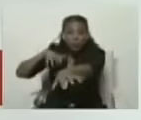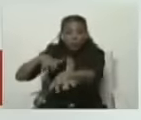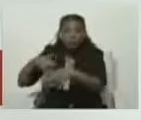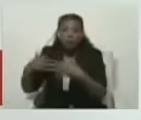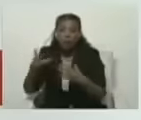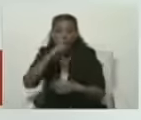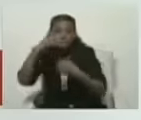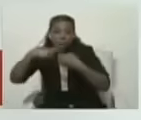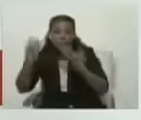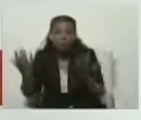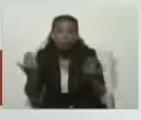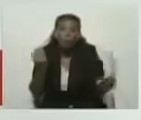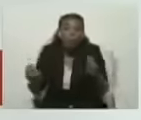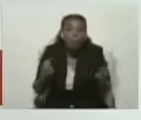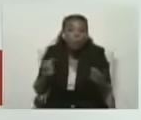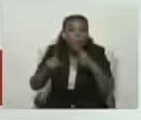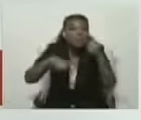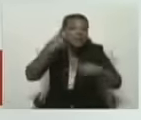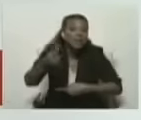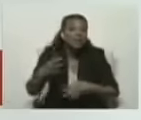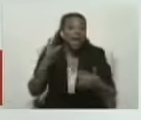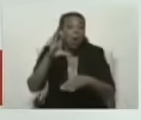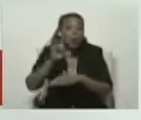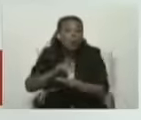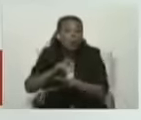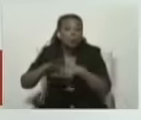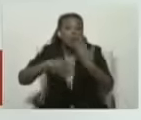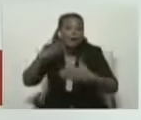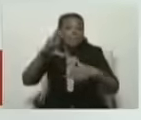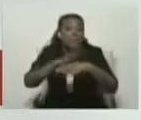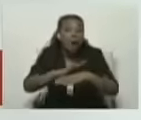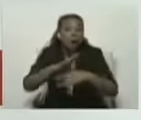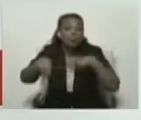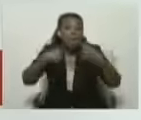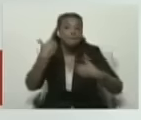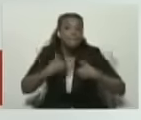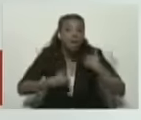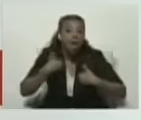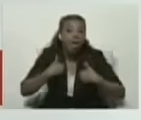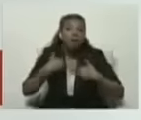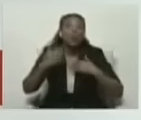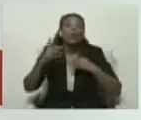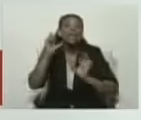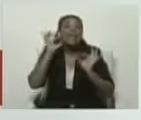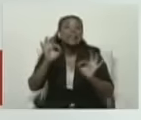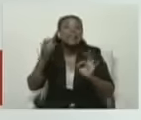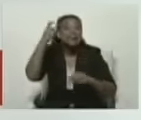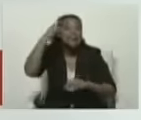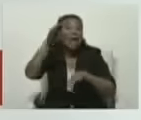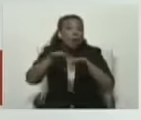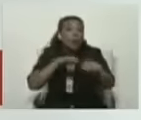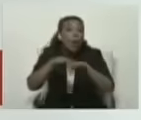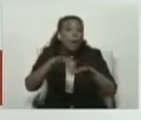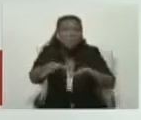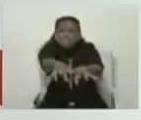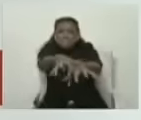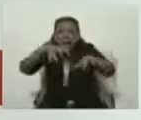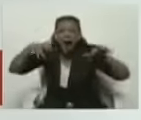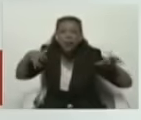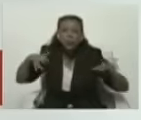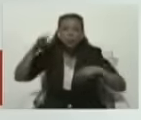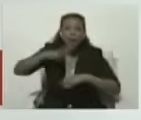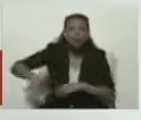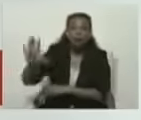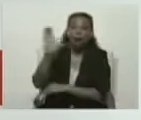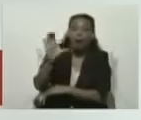mañana. No sé cómo van a hacer para ocultar la más grande concentración humana que se va a soltar en la Gran